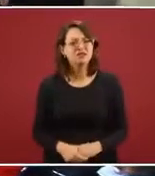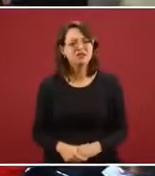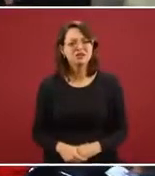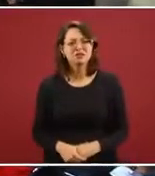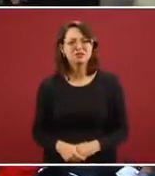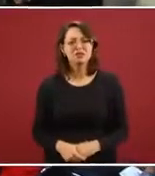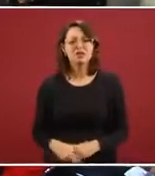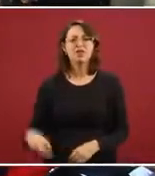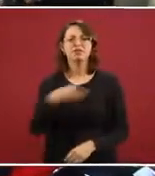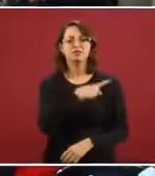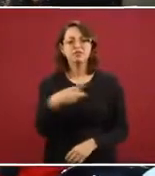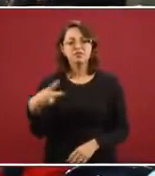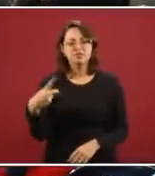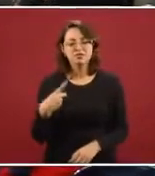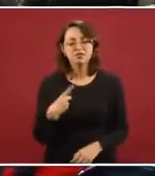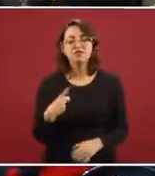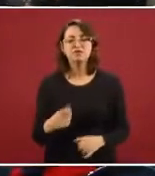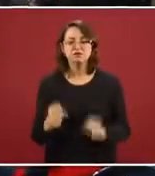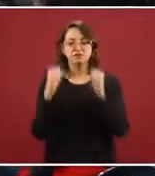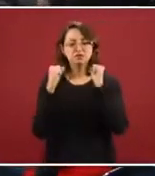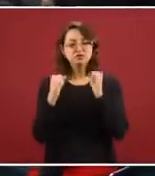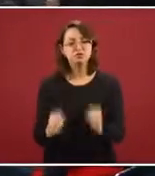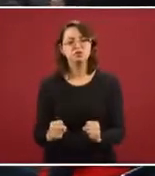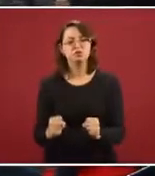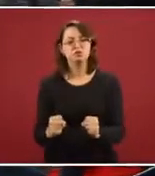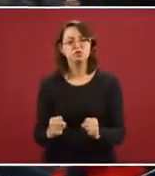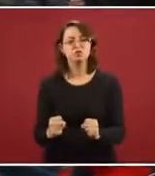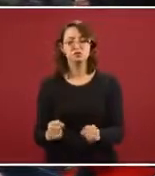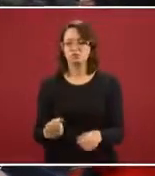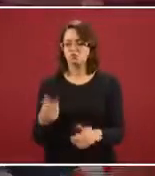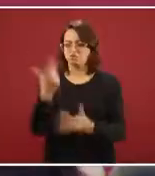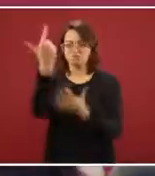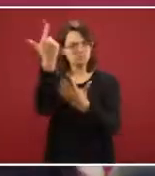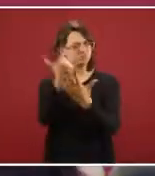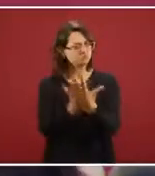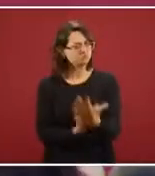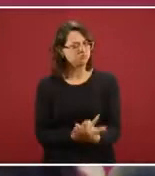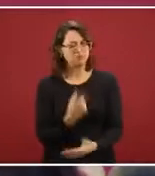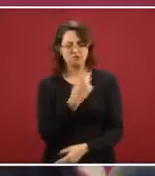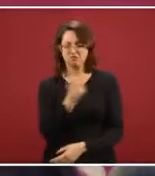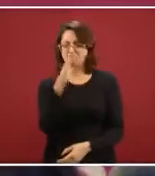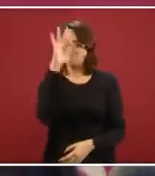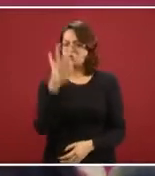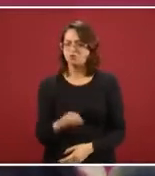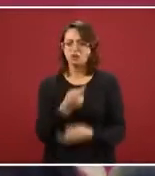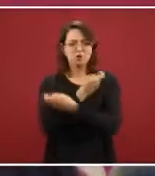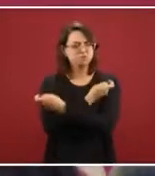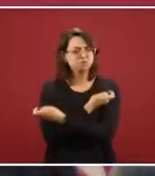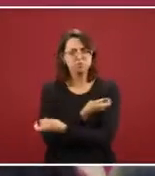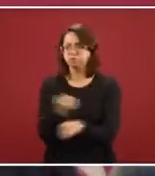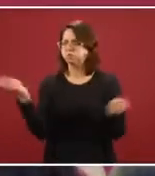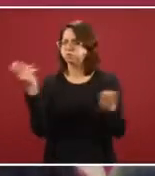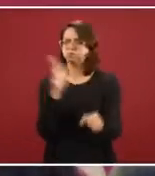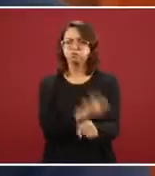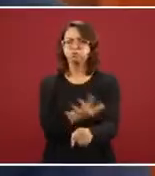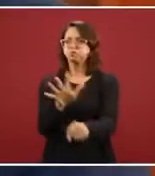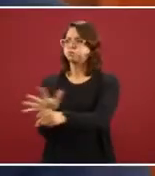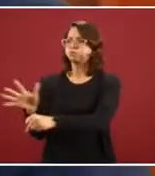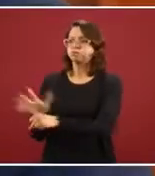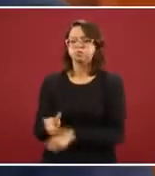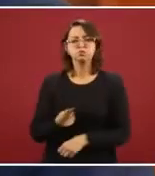-garantizar el que se tengan todos los medicamentos que se necesitan